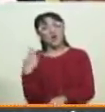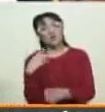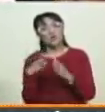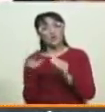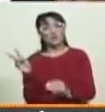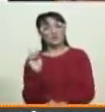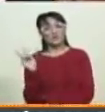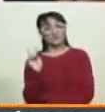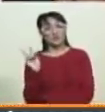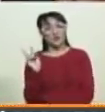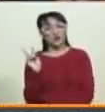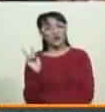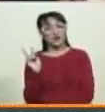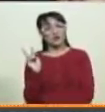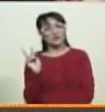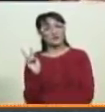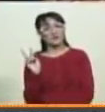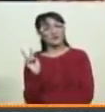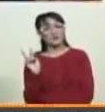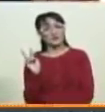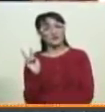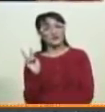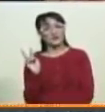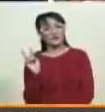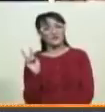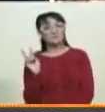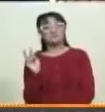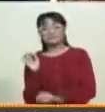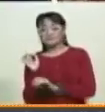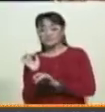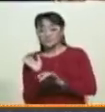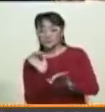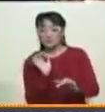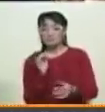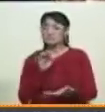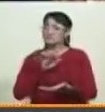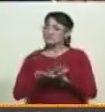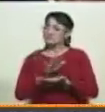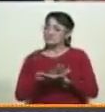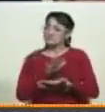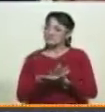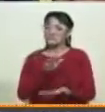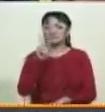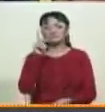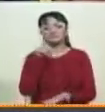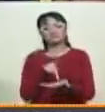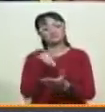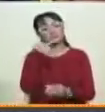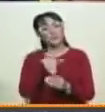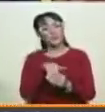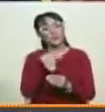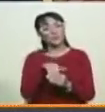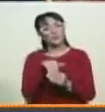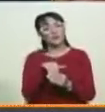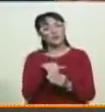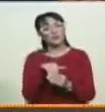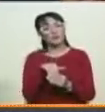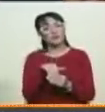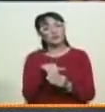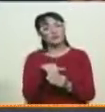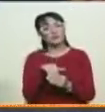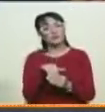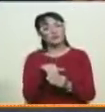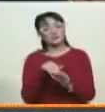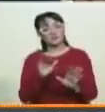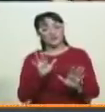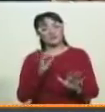venezolanos, de las millones de venezolanas que están acudiendo pacíficamente a las urnas electorales. Yo quiero que me busquen, perdónenme la